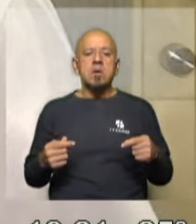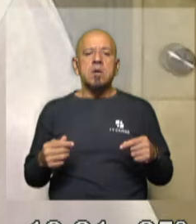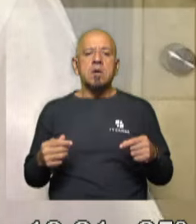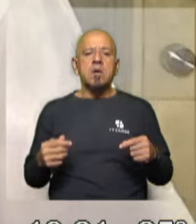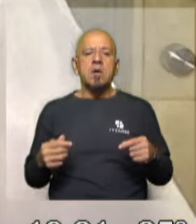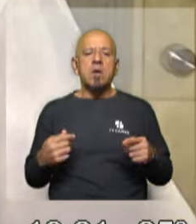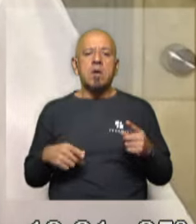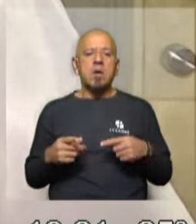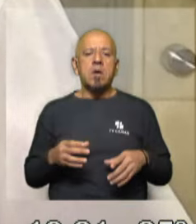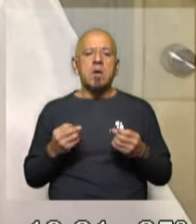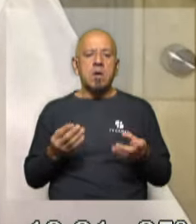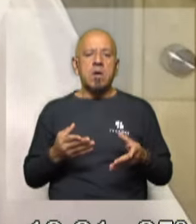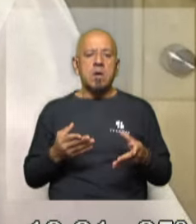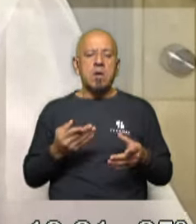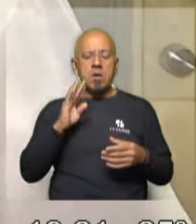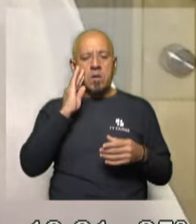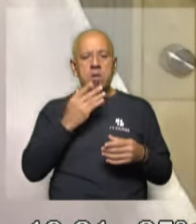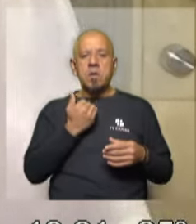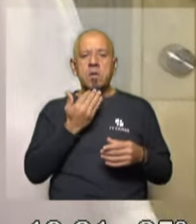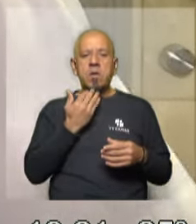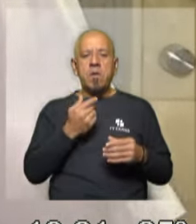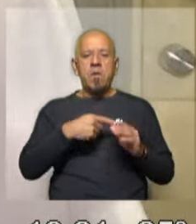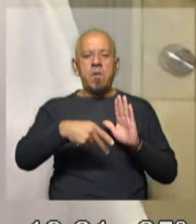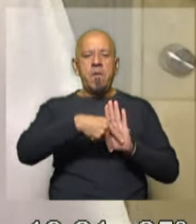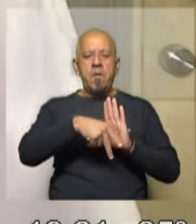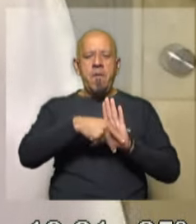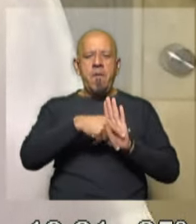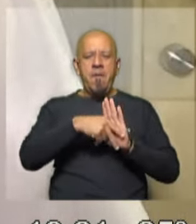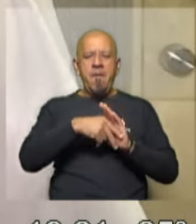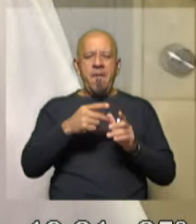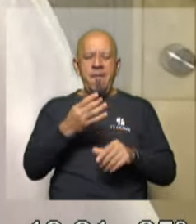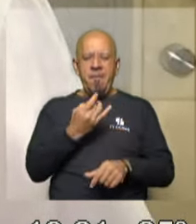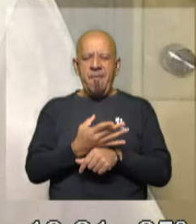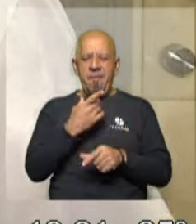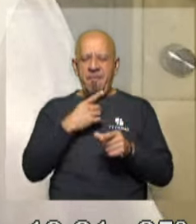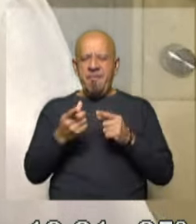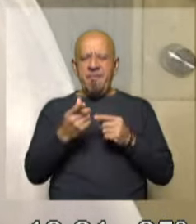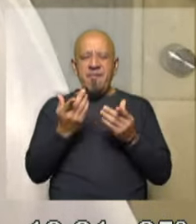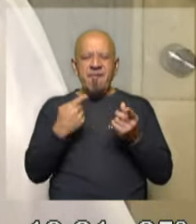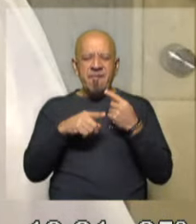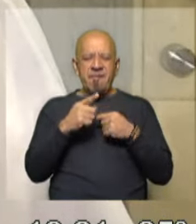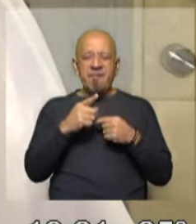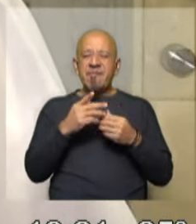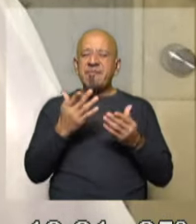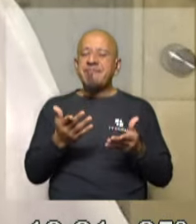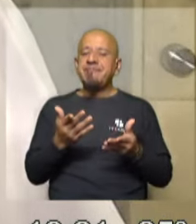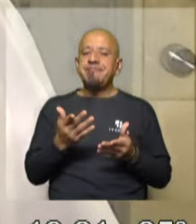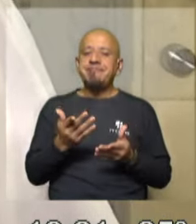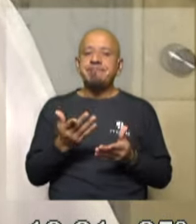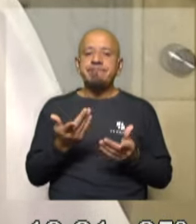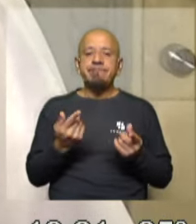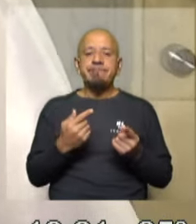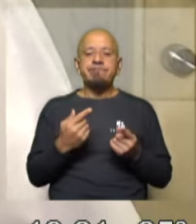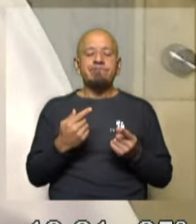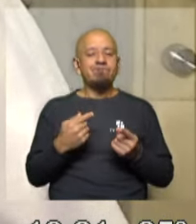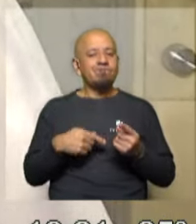respetan porque no conocen la normativa. ¿Qué va a respetar un profesional una normativa si no la conoce? Pero lo peor es que no conocen el